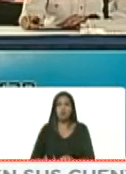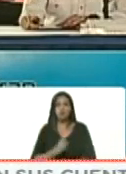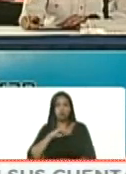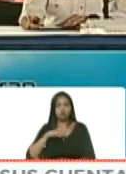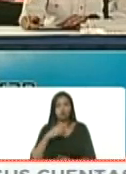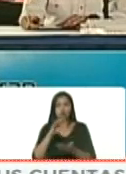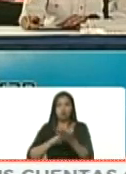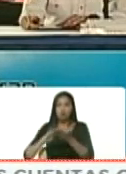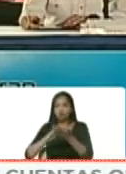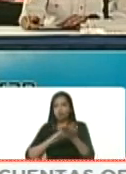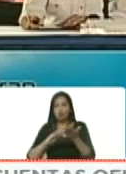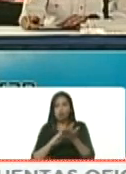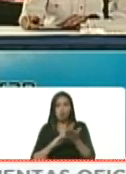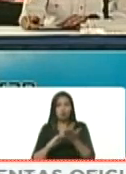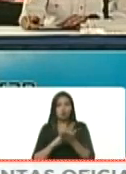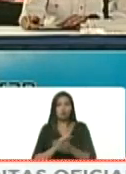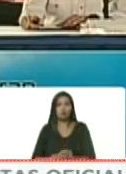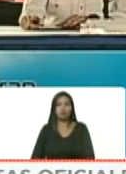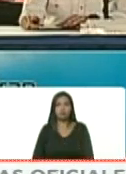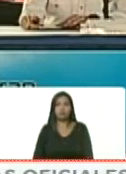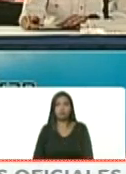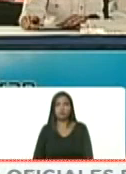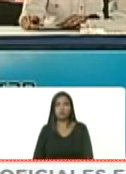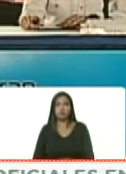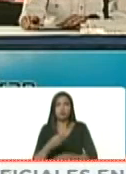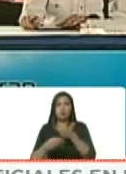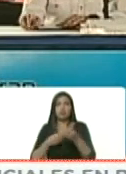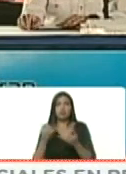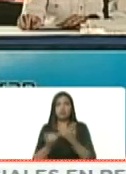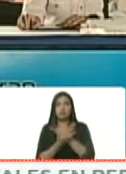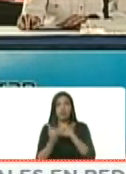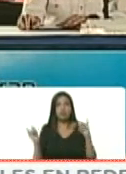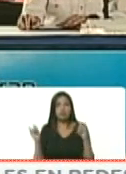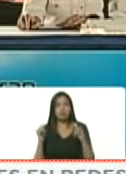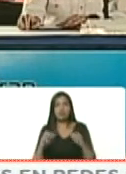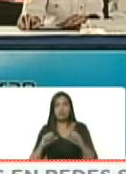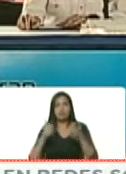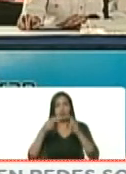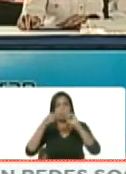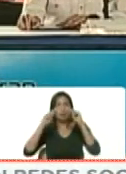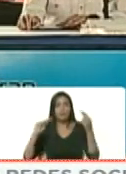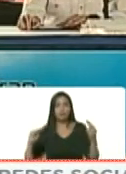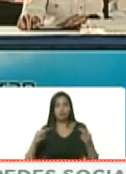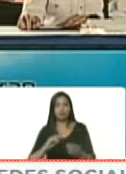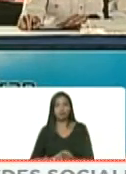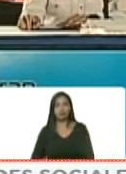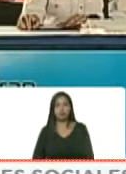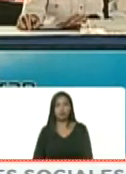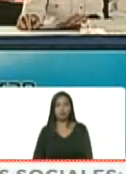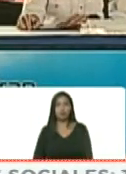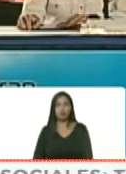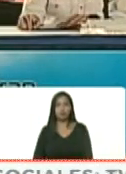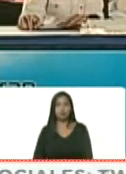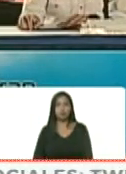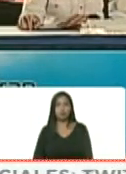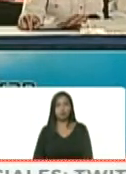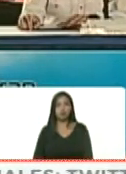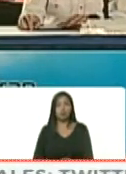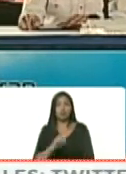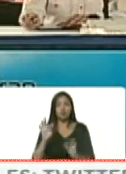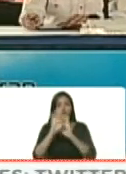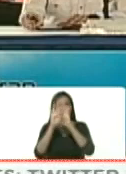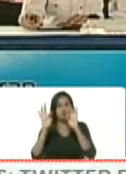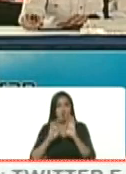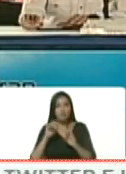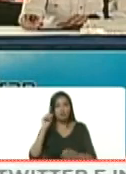que resolverlo ejerciendo la independencia y en paz. Es una fórmula,